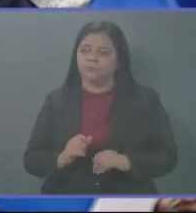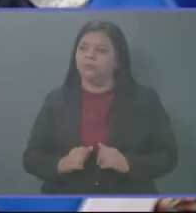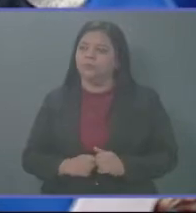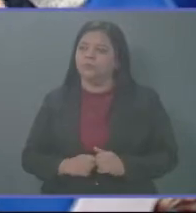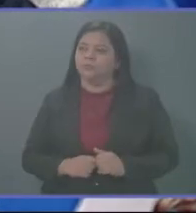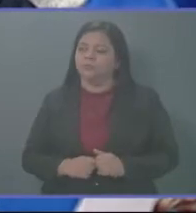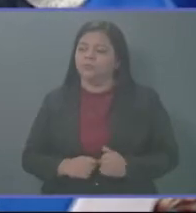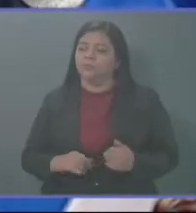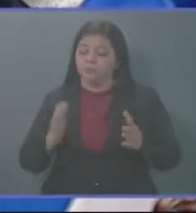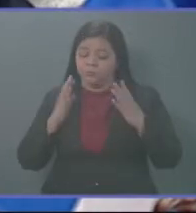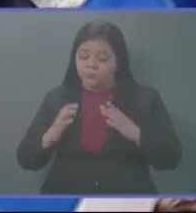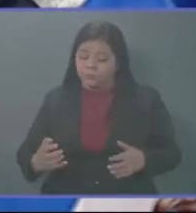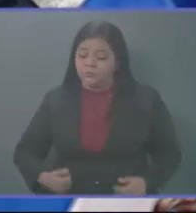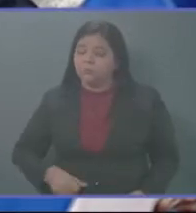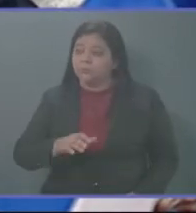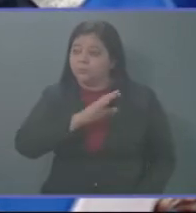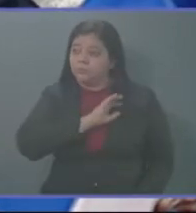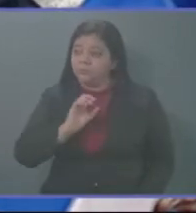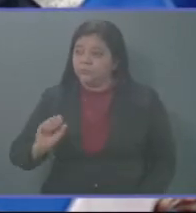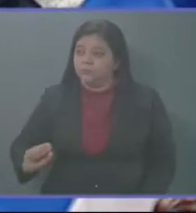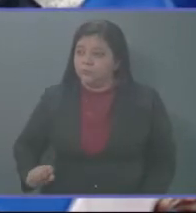el gobierno de El Salvador